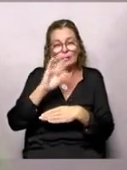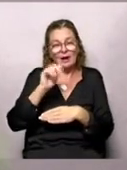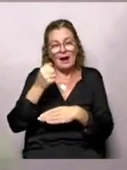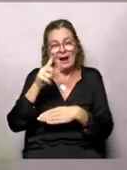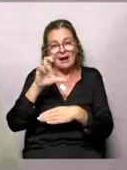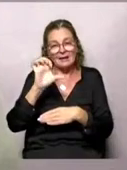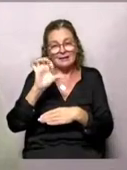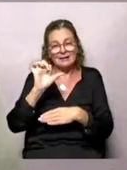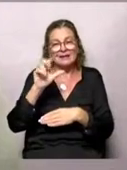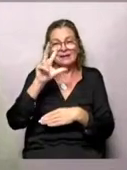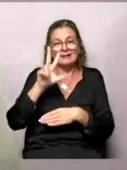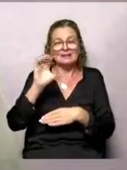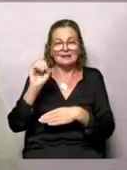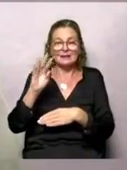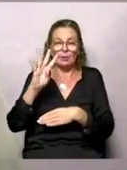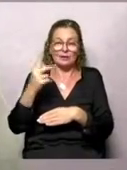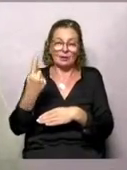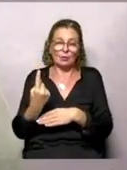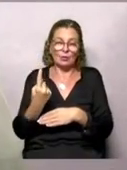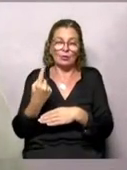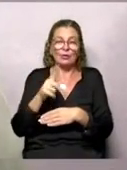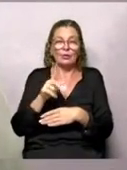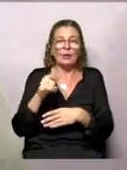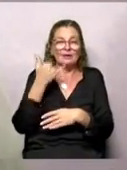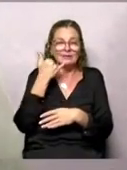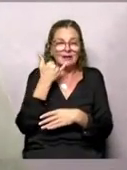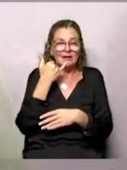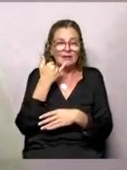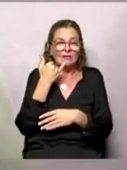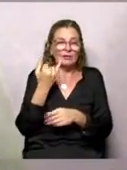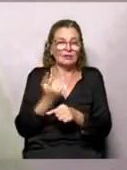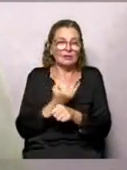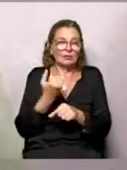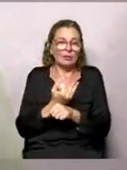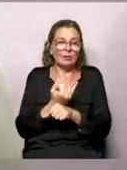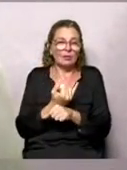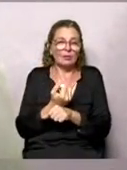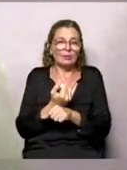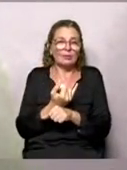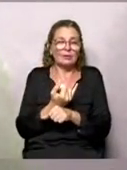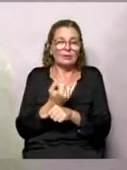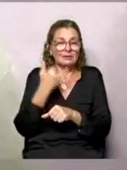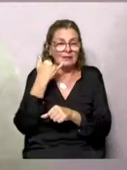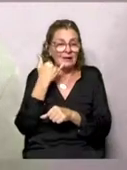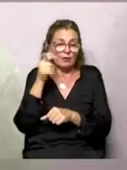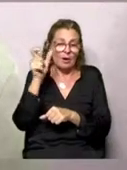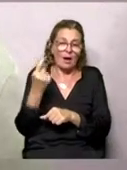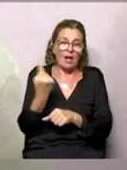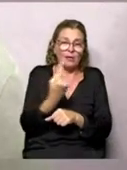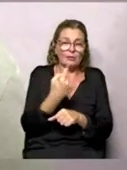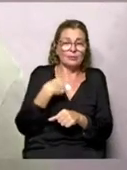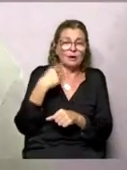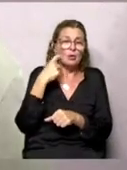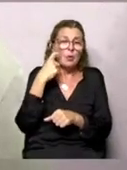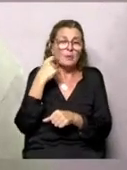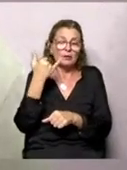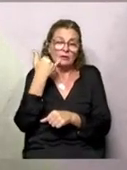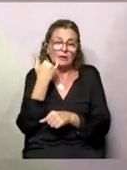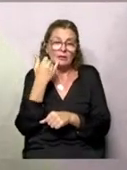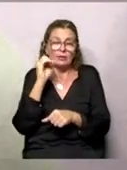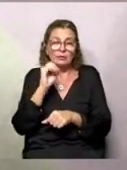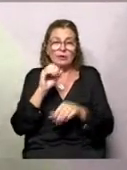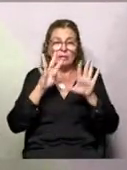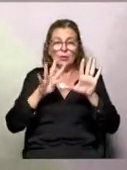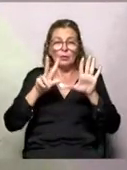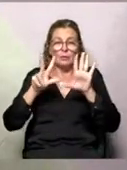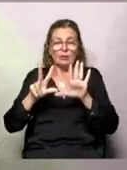3041. Yo voy a pasar, nosotros no tenemos un teléfono institucional, digo, lo que tenemos son teléfonos personales. Yo voy a pasar mi número de teléfono, que es